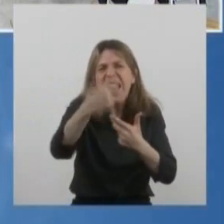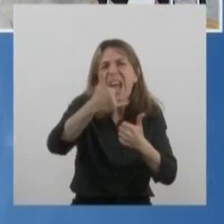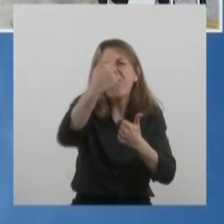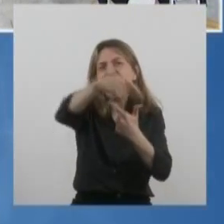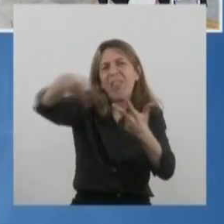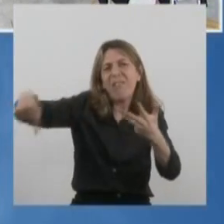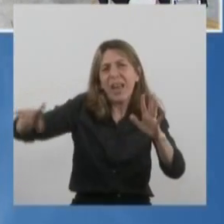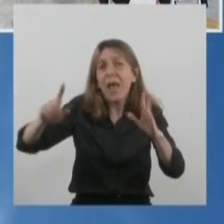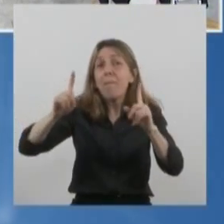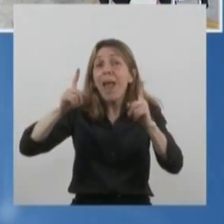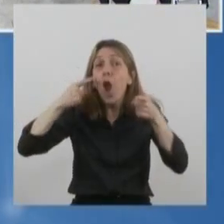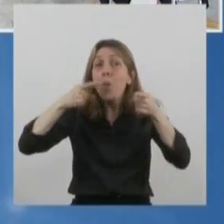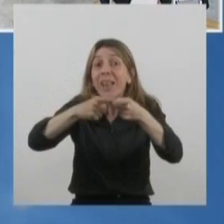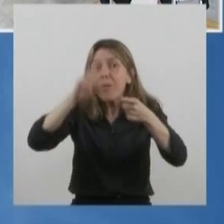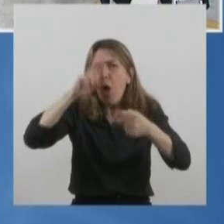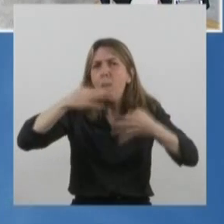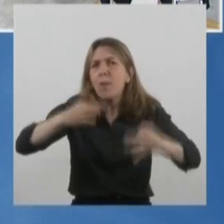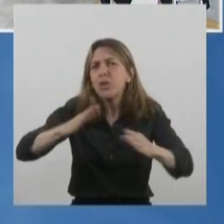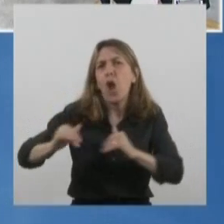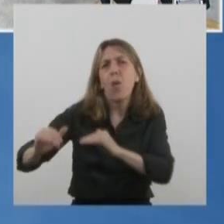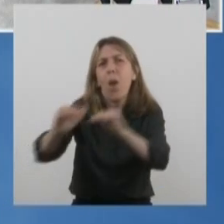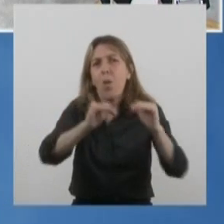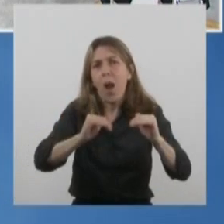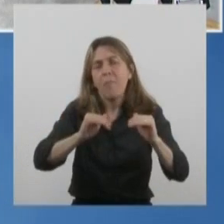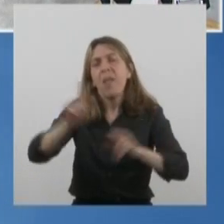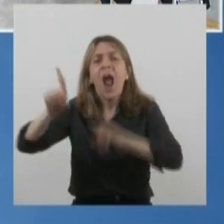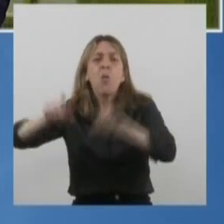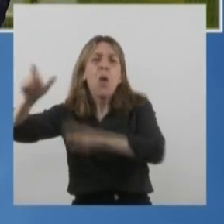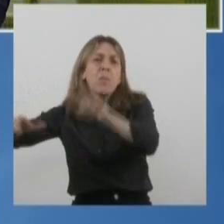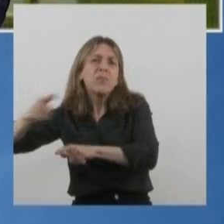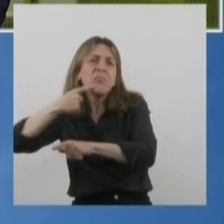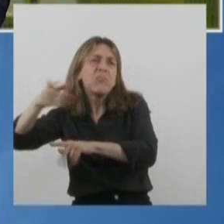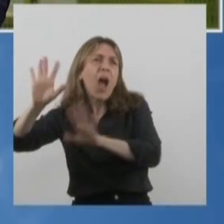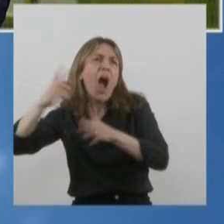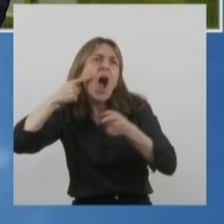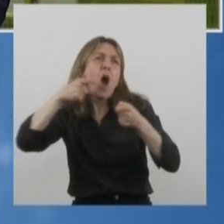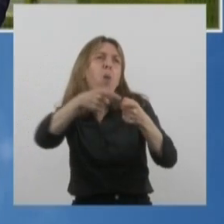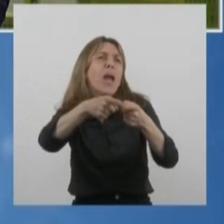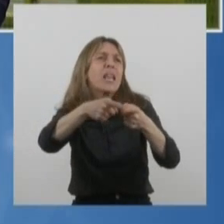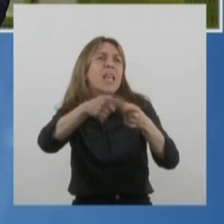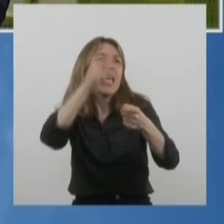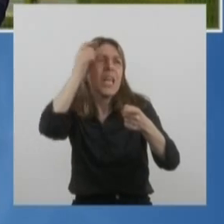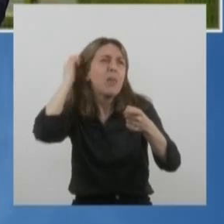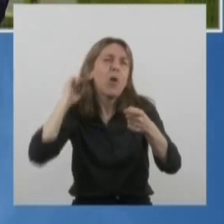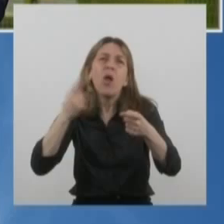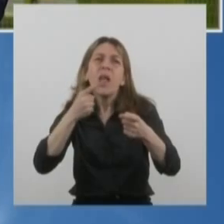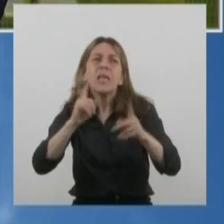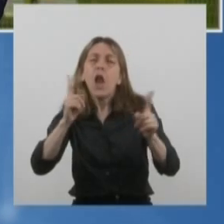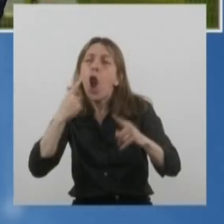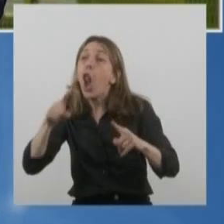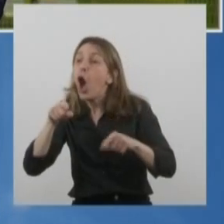los mismos compromisos y con los mismos objetivos. Algunos dirán, ese objetivo lo logramos caminando por acá, y el otro